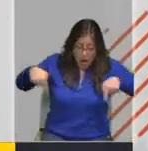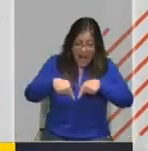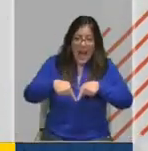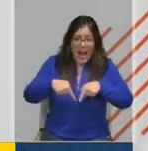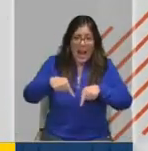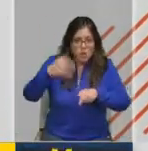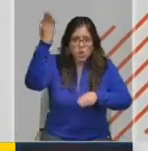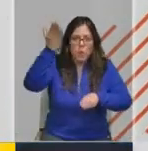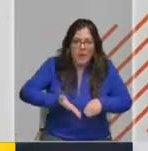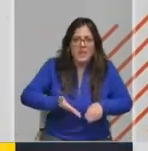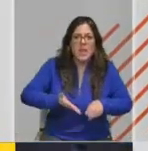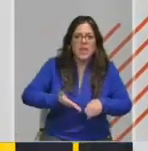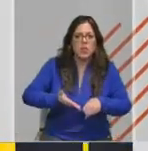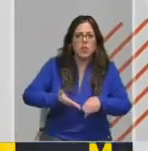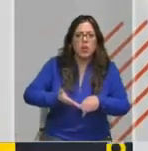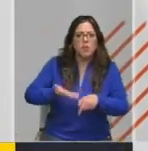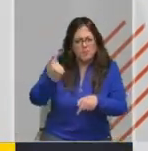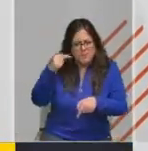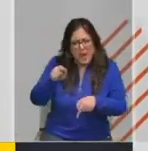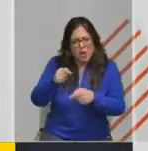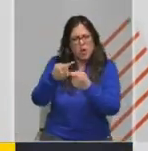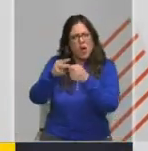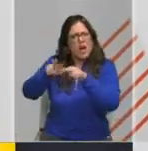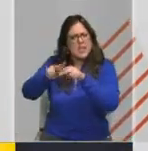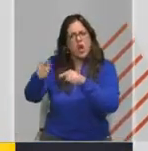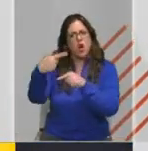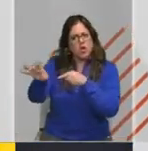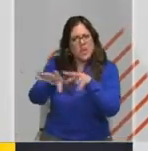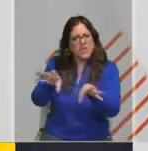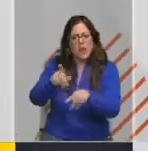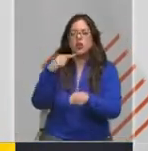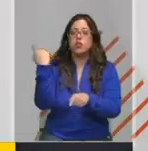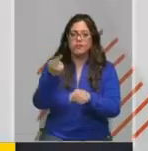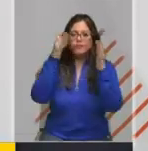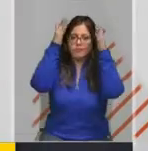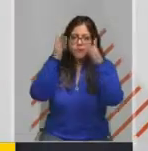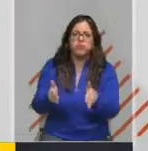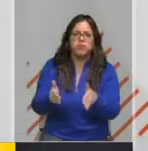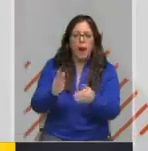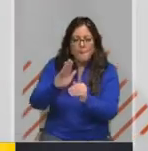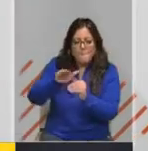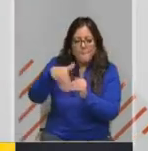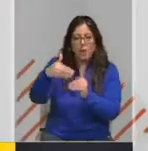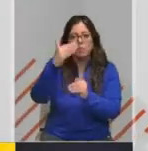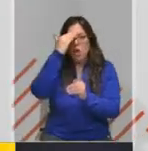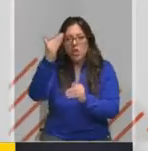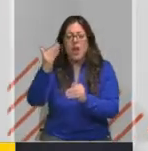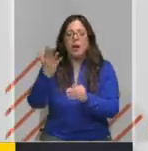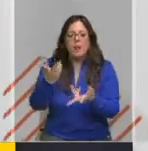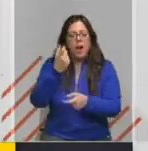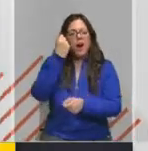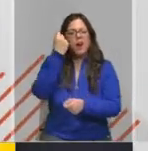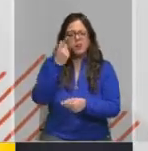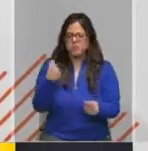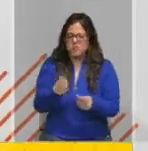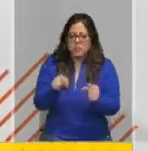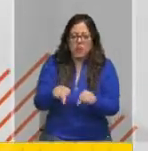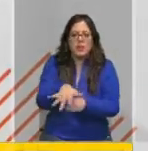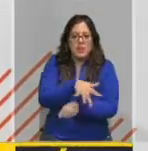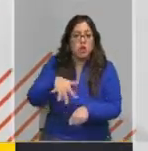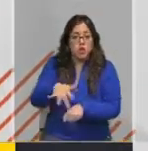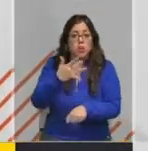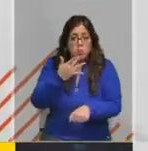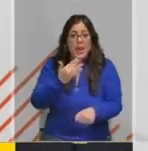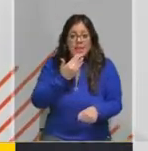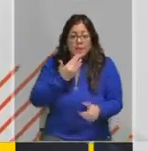finalmente se podían realizar otras actividades, que es algo que vamos a estar muy pendientes en los próximos días para entender entonces esta situación, porque también hubo la